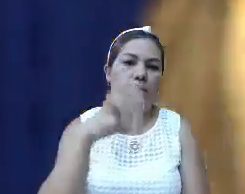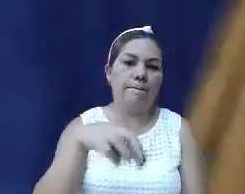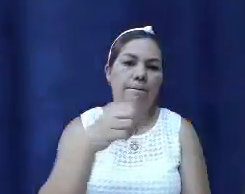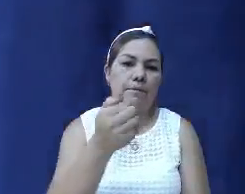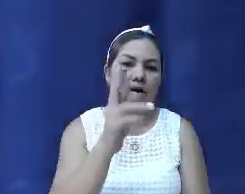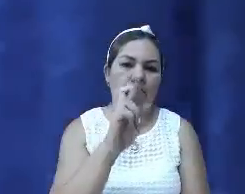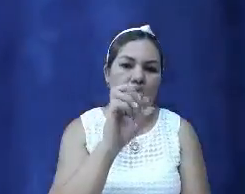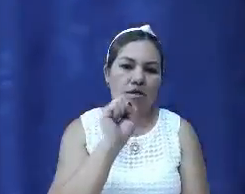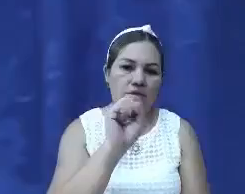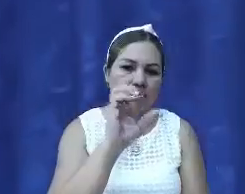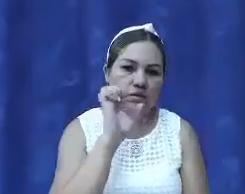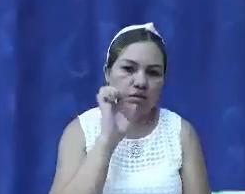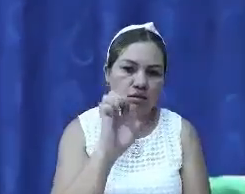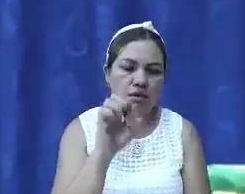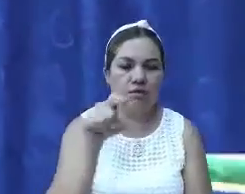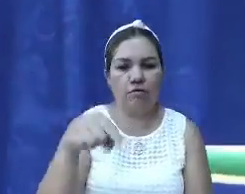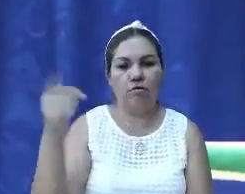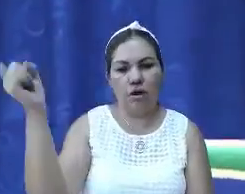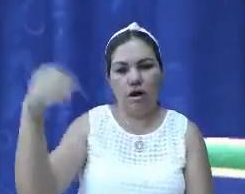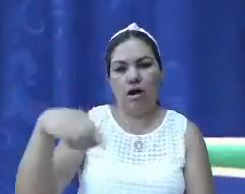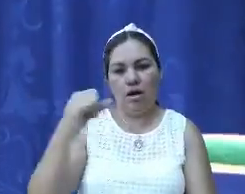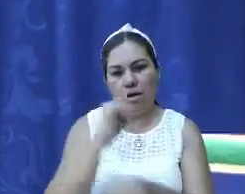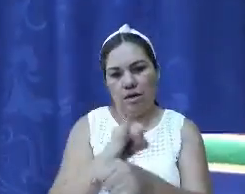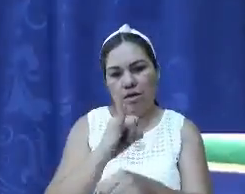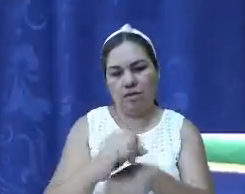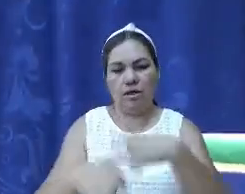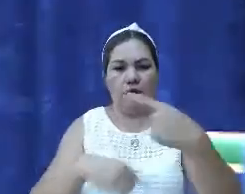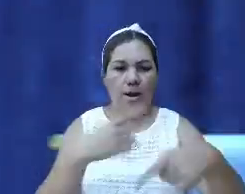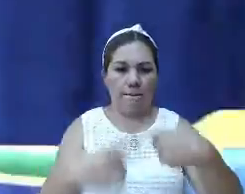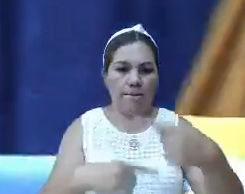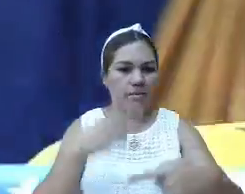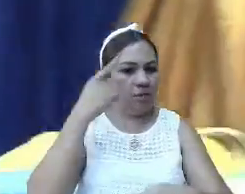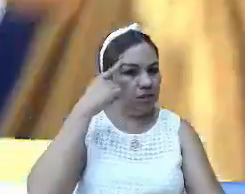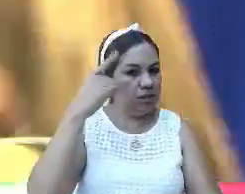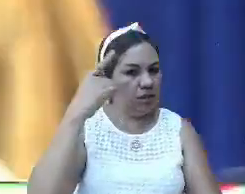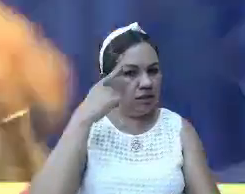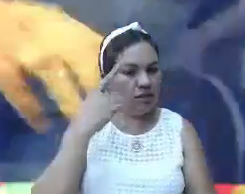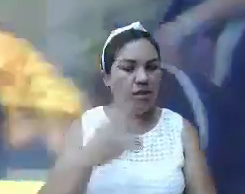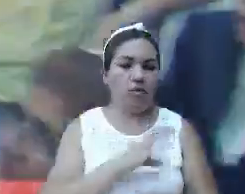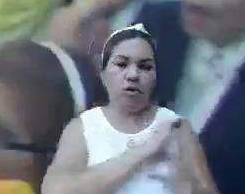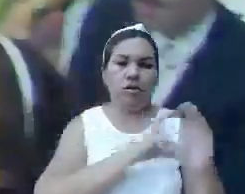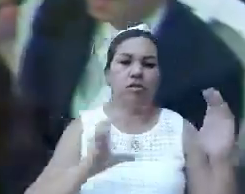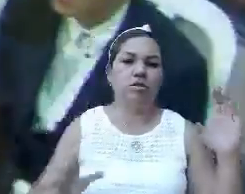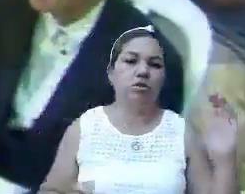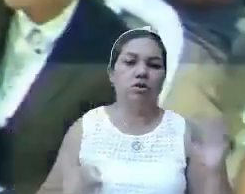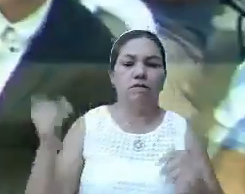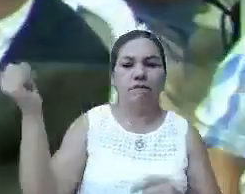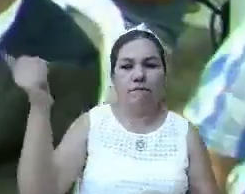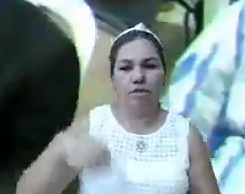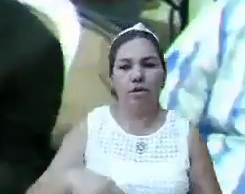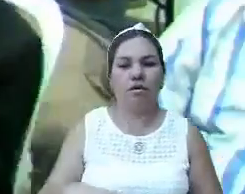a lavarse, a limpiarse, a entrenarse, a cambiar su mentalidad, porque Cristo viene pronto.